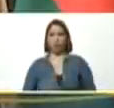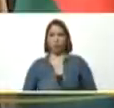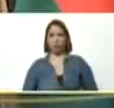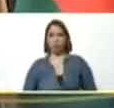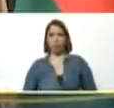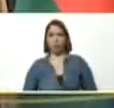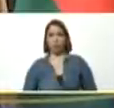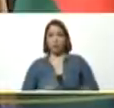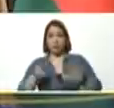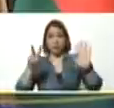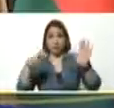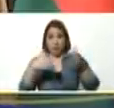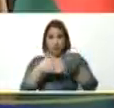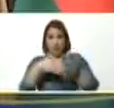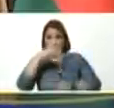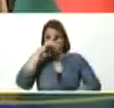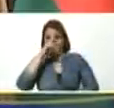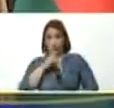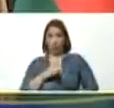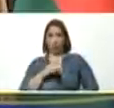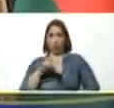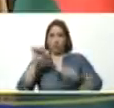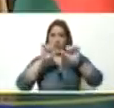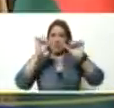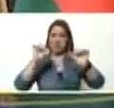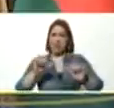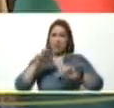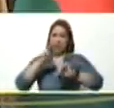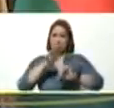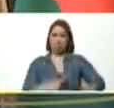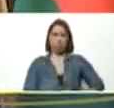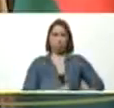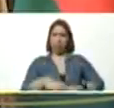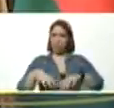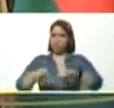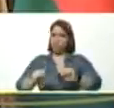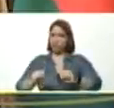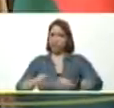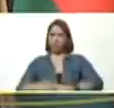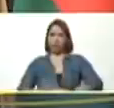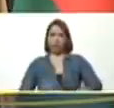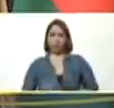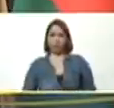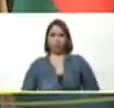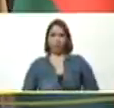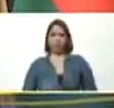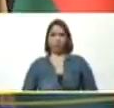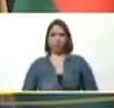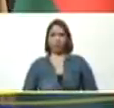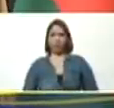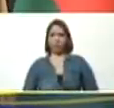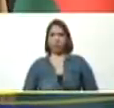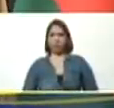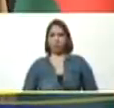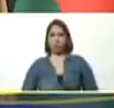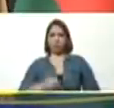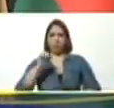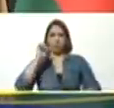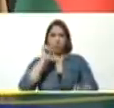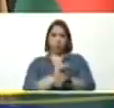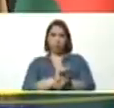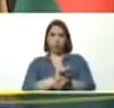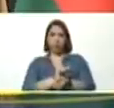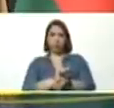Han sido 7.000 años de sistemas de opresión, de dominación, del esclavismo al